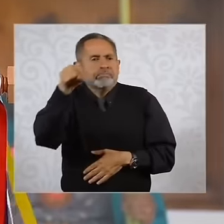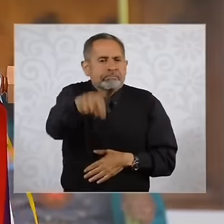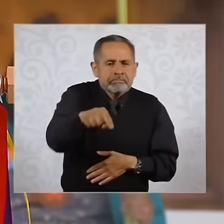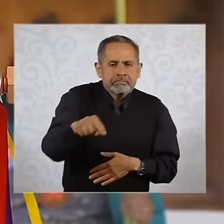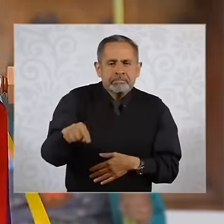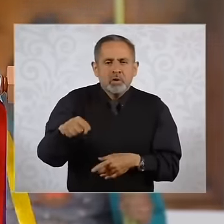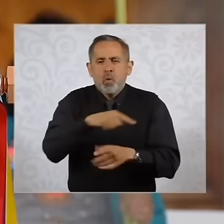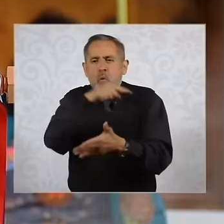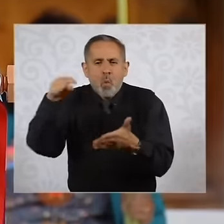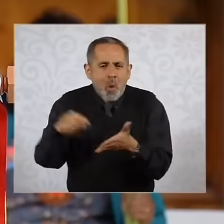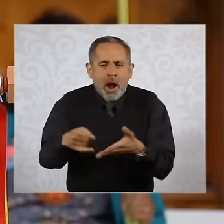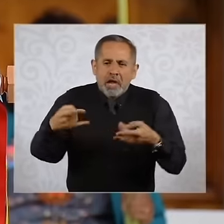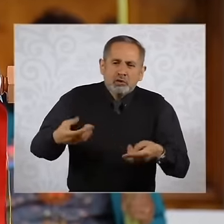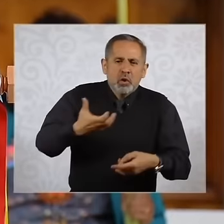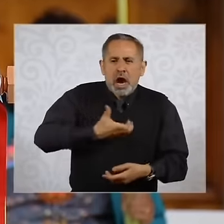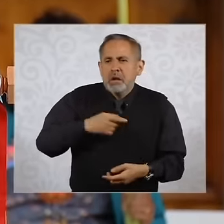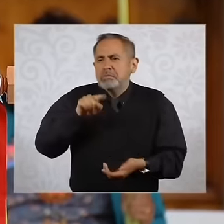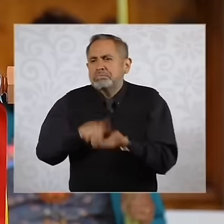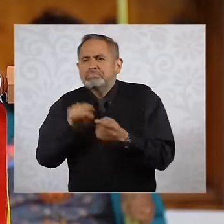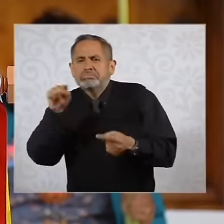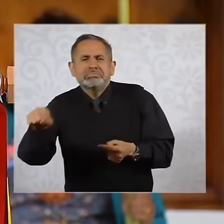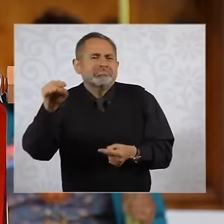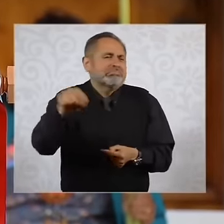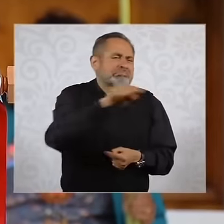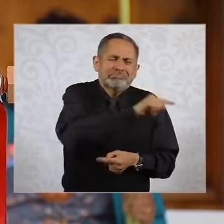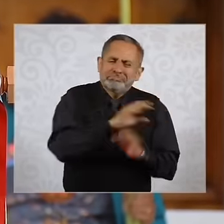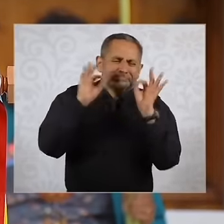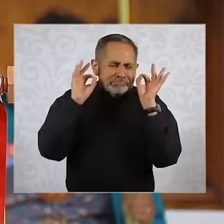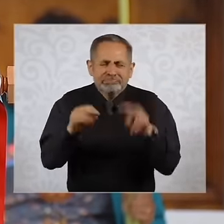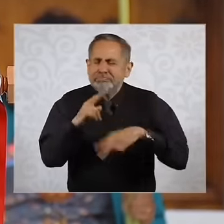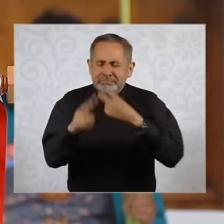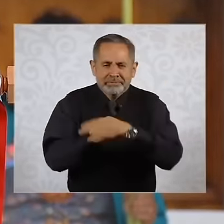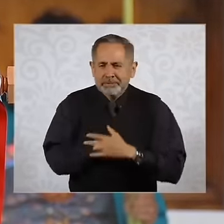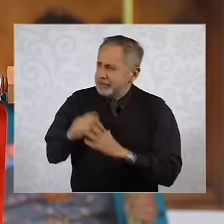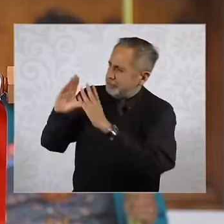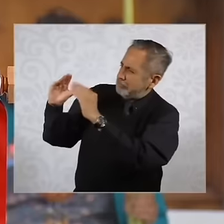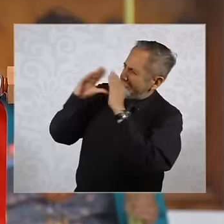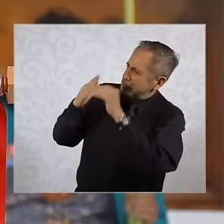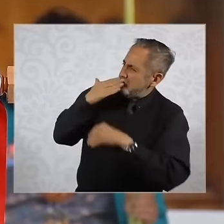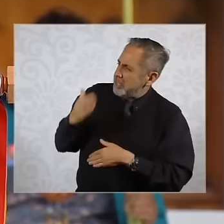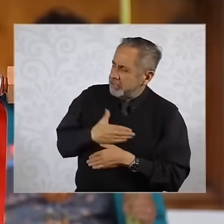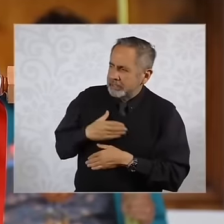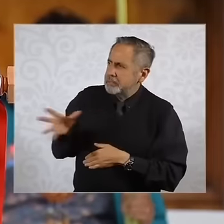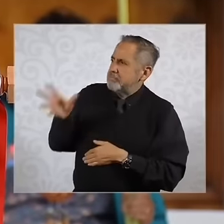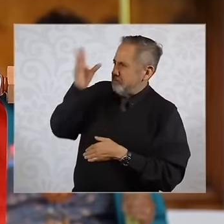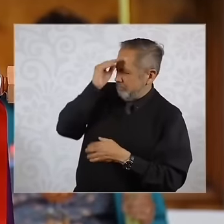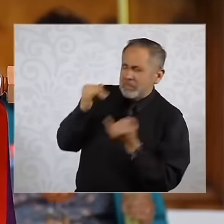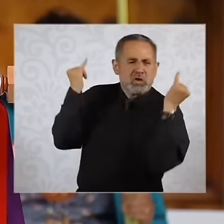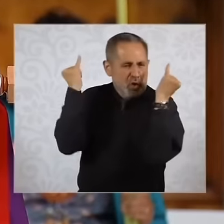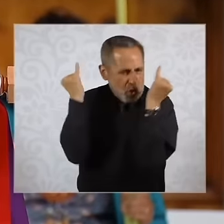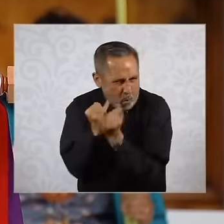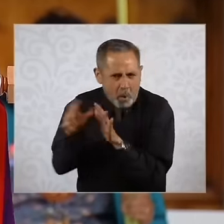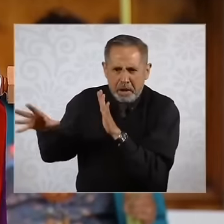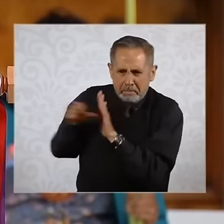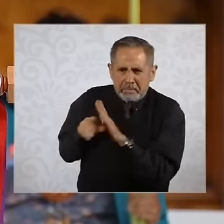públicas. Tenemos un buen maestro. Voy a seguir recorriendo el país.